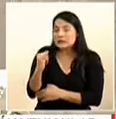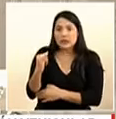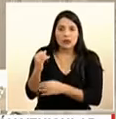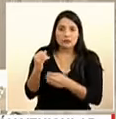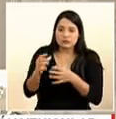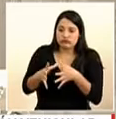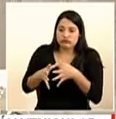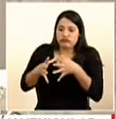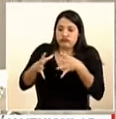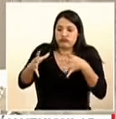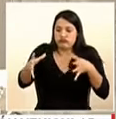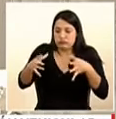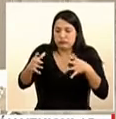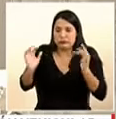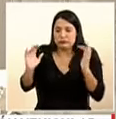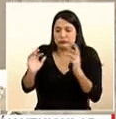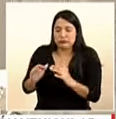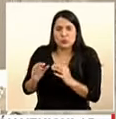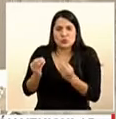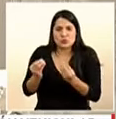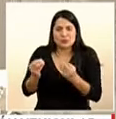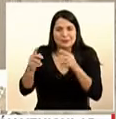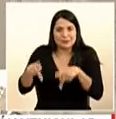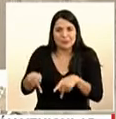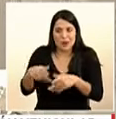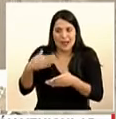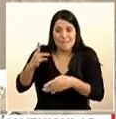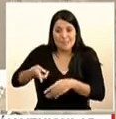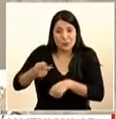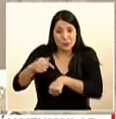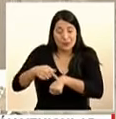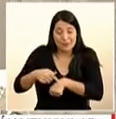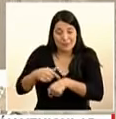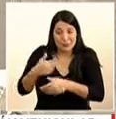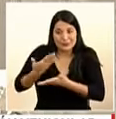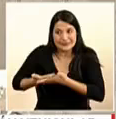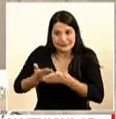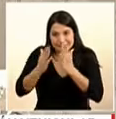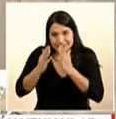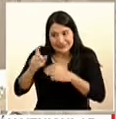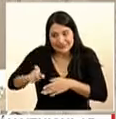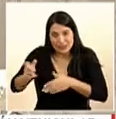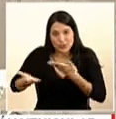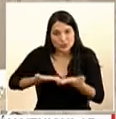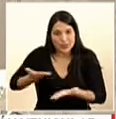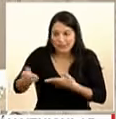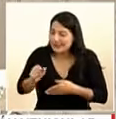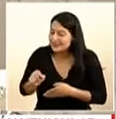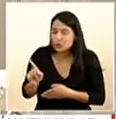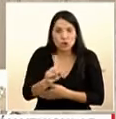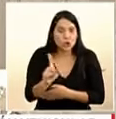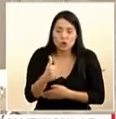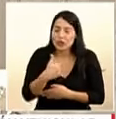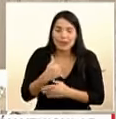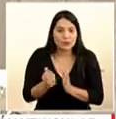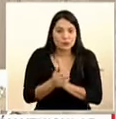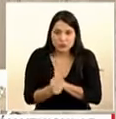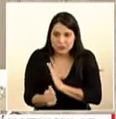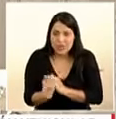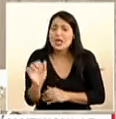medidas como se ha establecido y más bien a quedarnos en casa como lo hemos venido haciendo reforzaremos también las campañas de comunicación de perifoneo